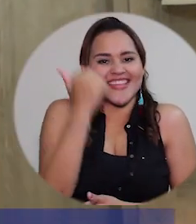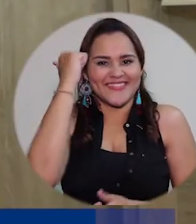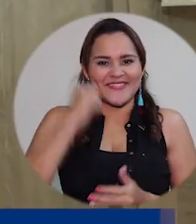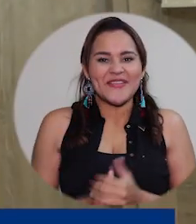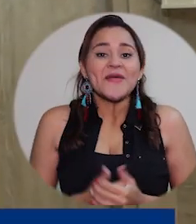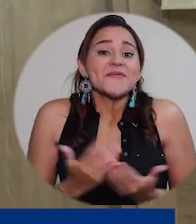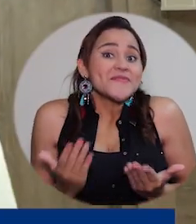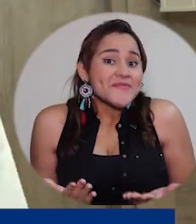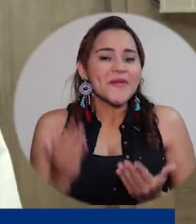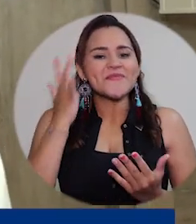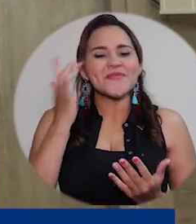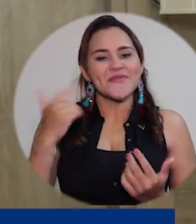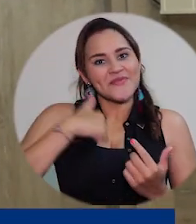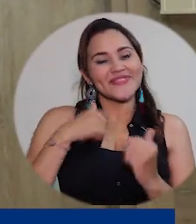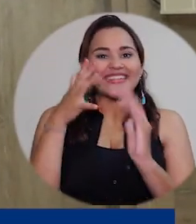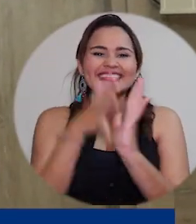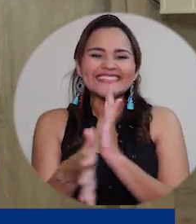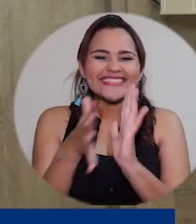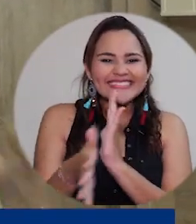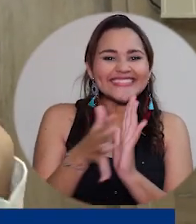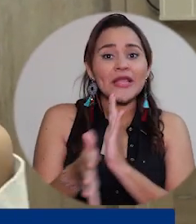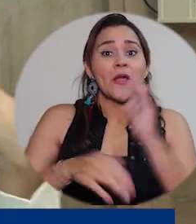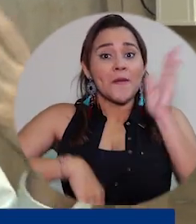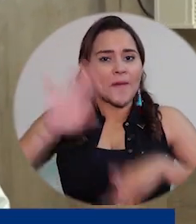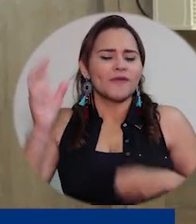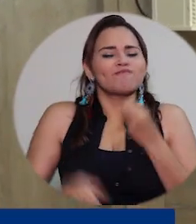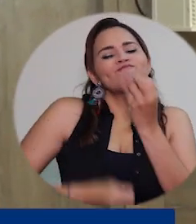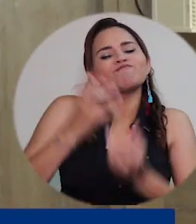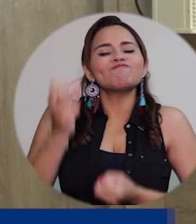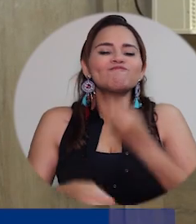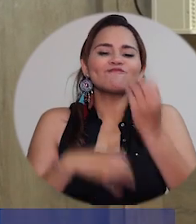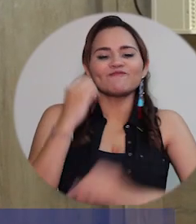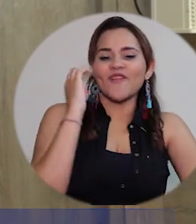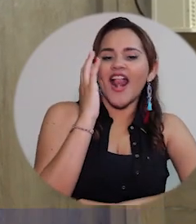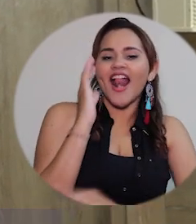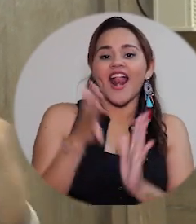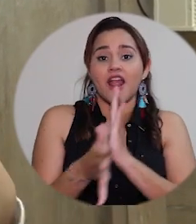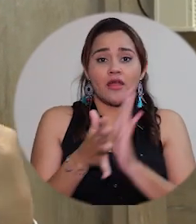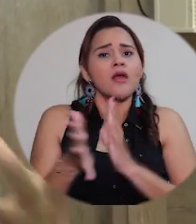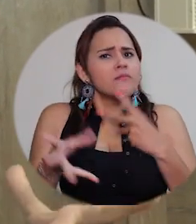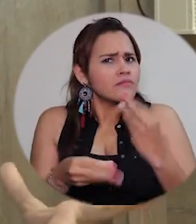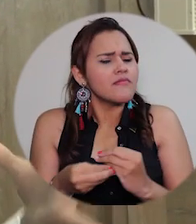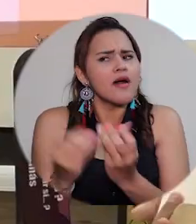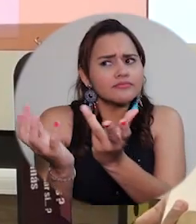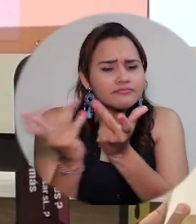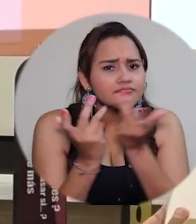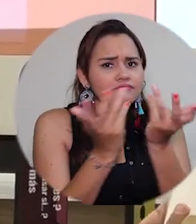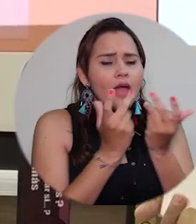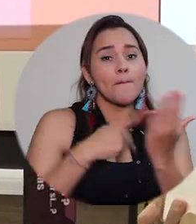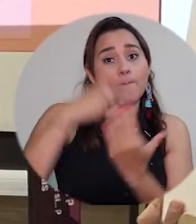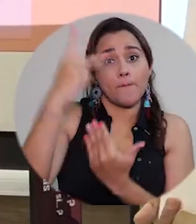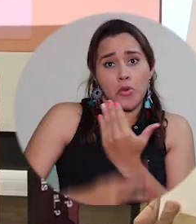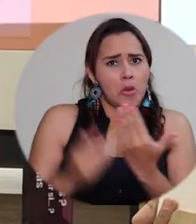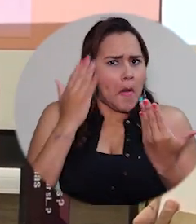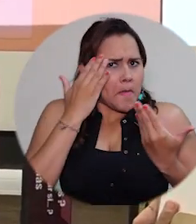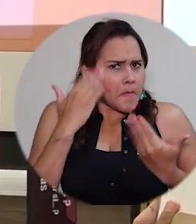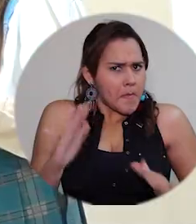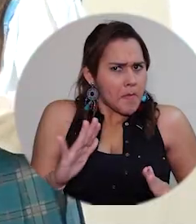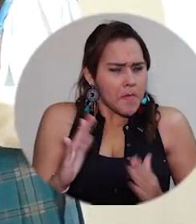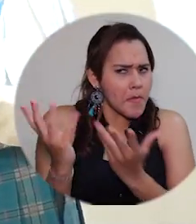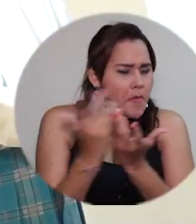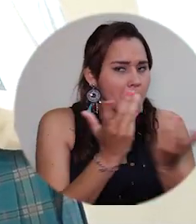y muy chévere porque me puede expresar pude hablar muy bien y escuchar otros